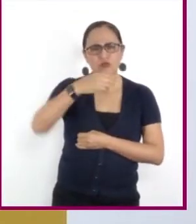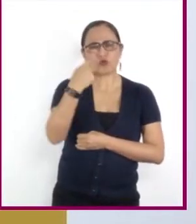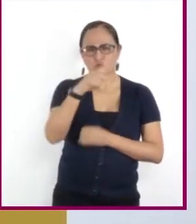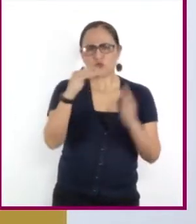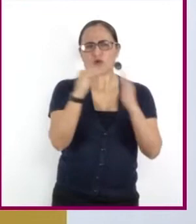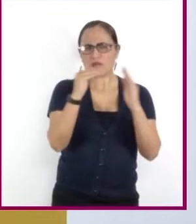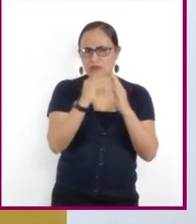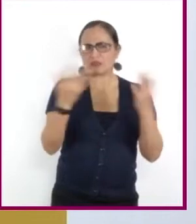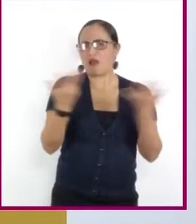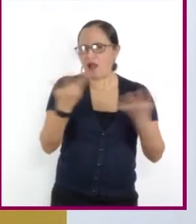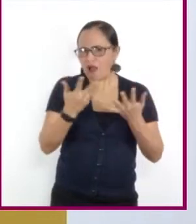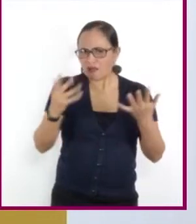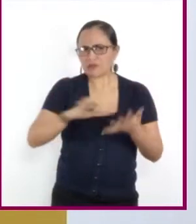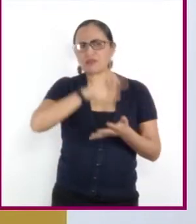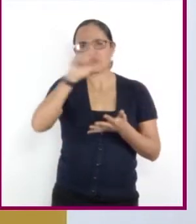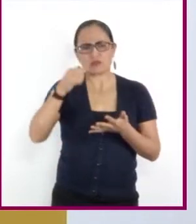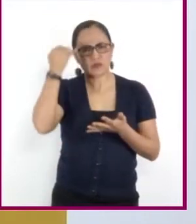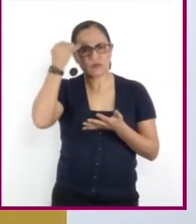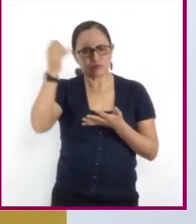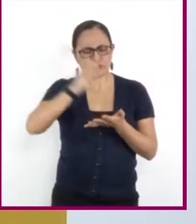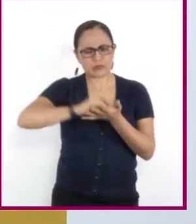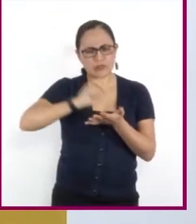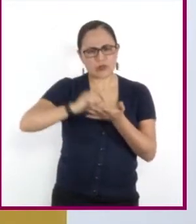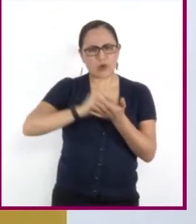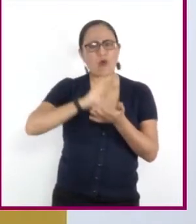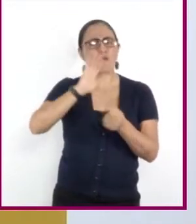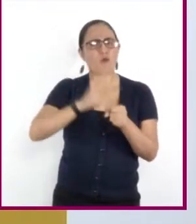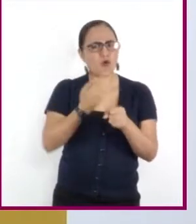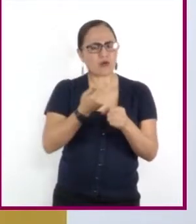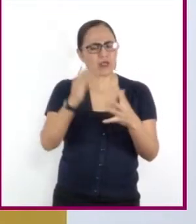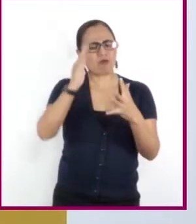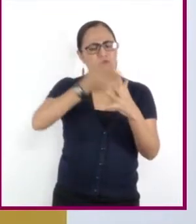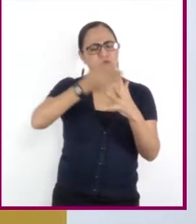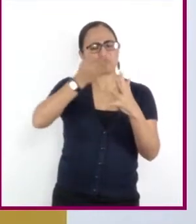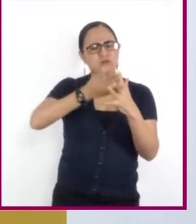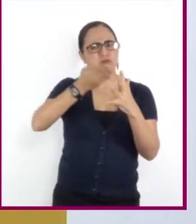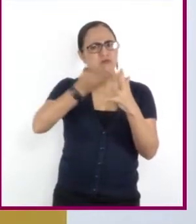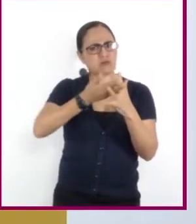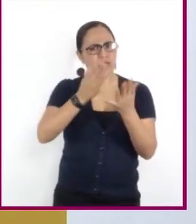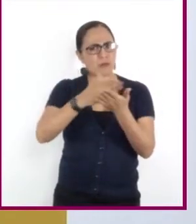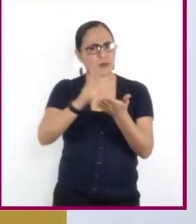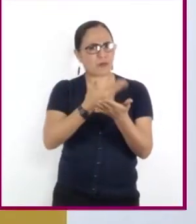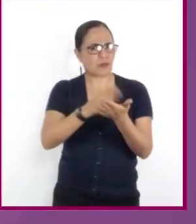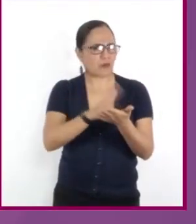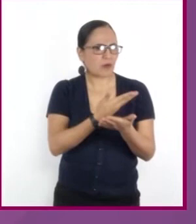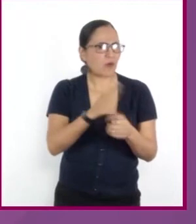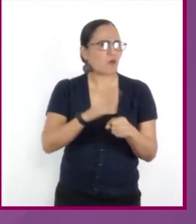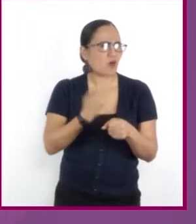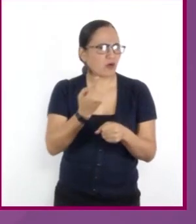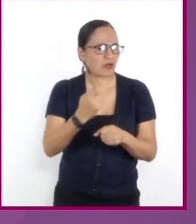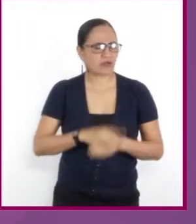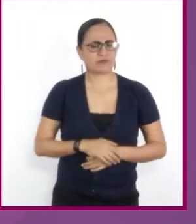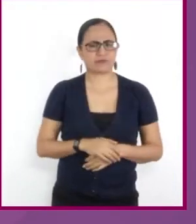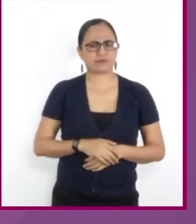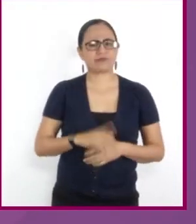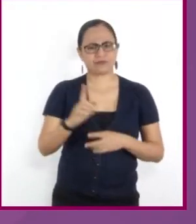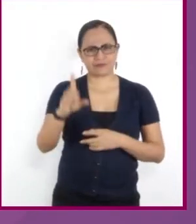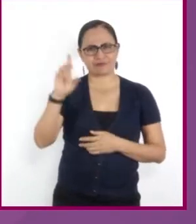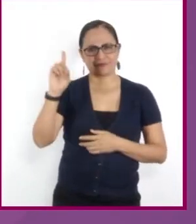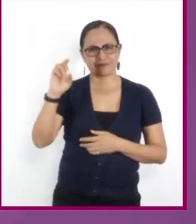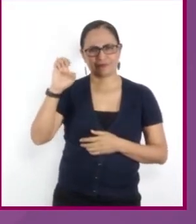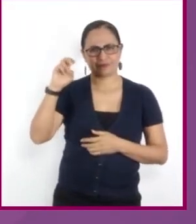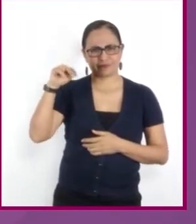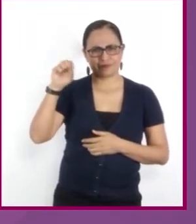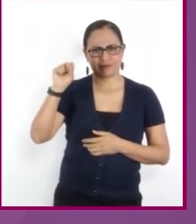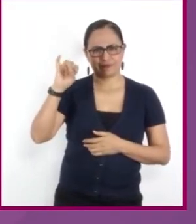y argumenten. ¿Por qué se separan los diferentes líquidos? Entonces iniciemos. Se considera la densidad como